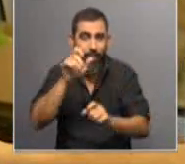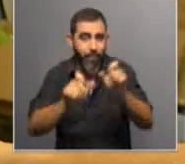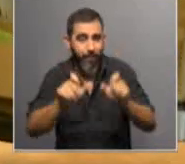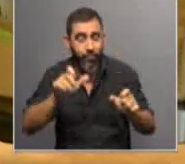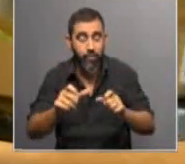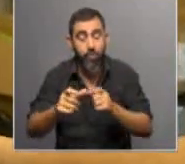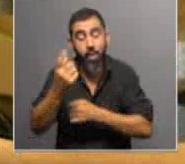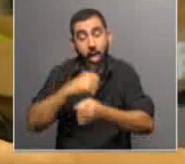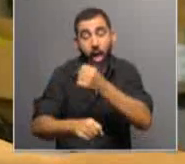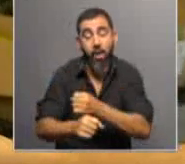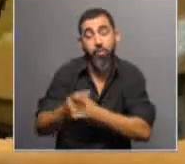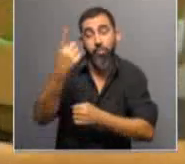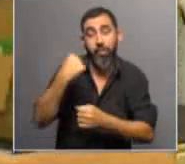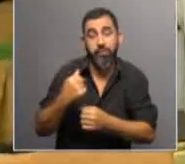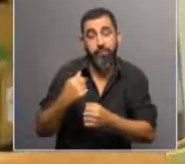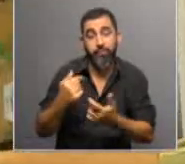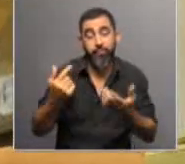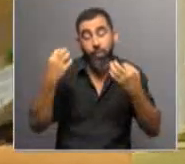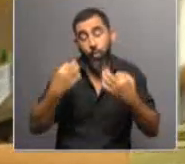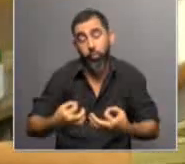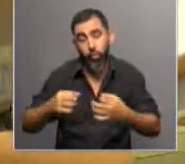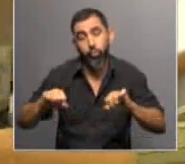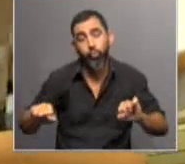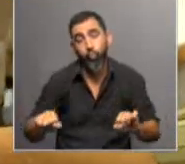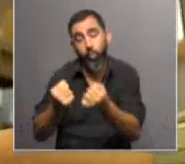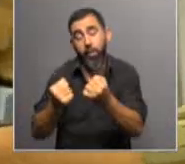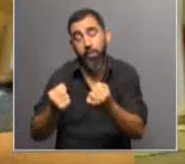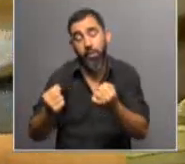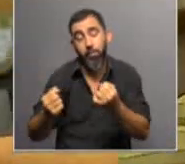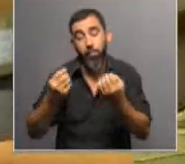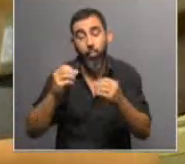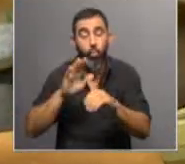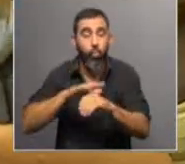el año pasado nos vimos, tuvimos que cancelar la carrera por